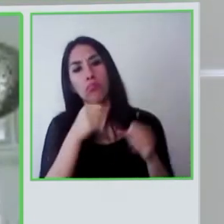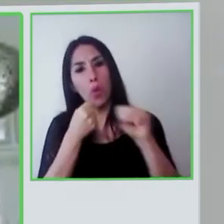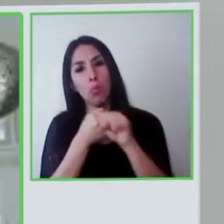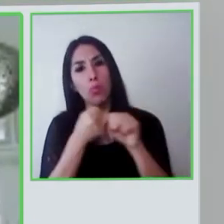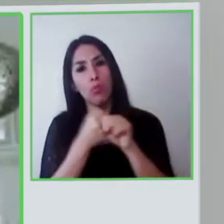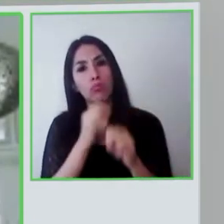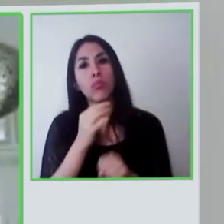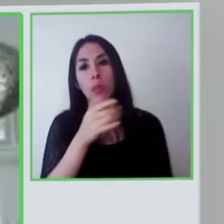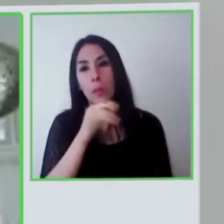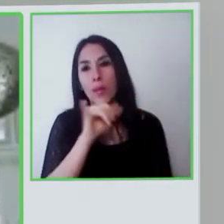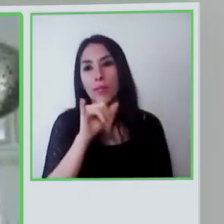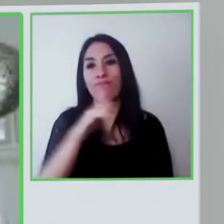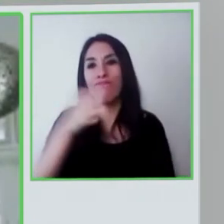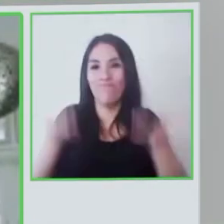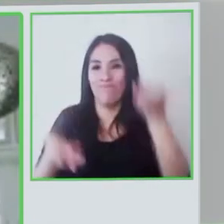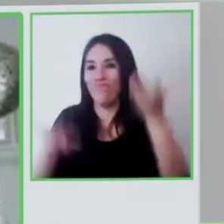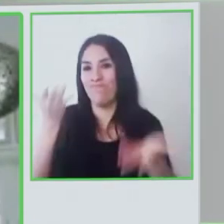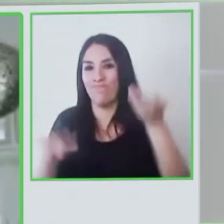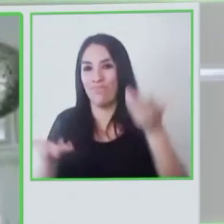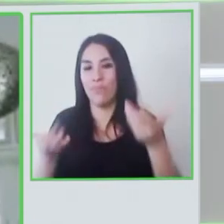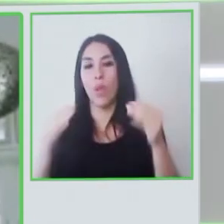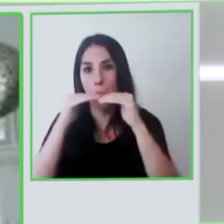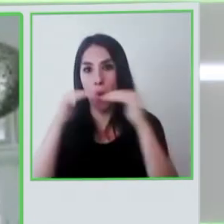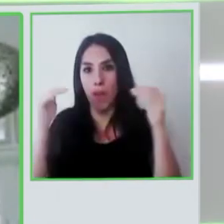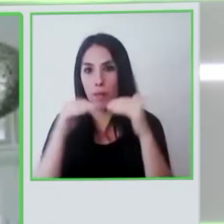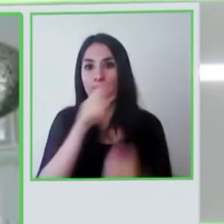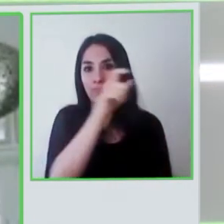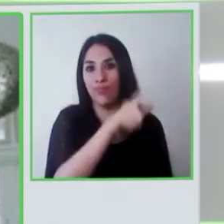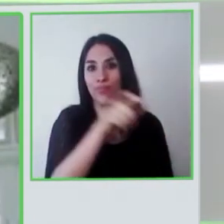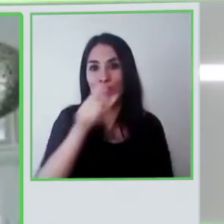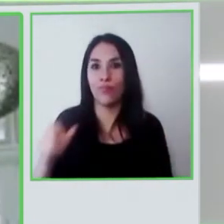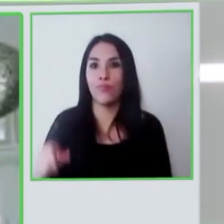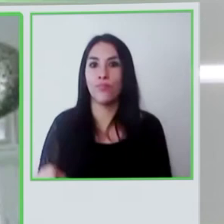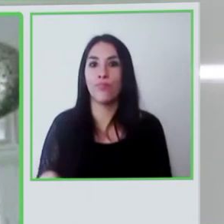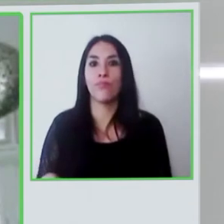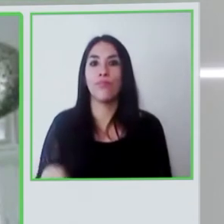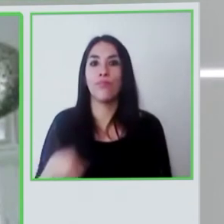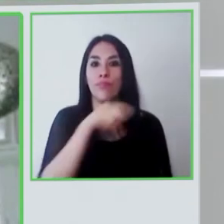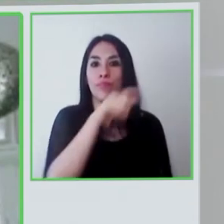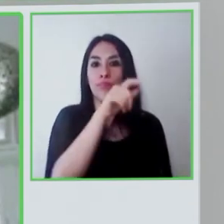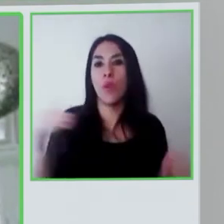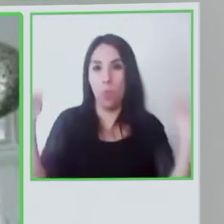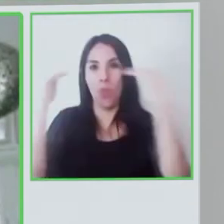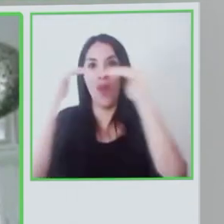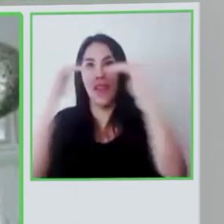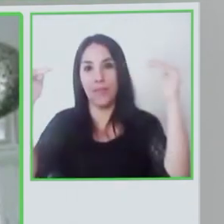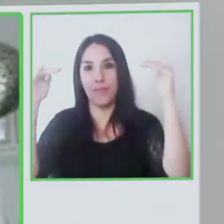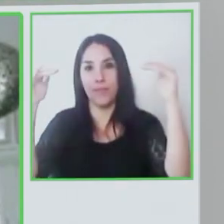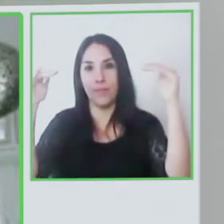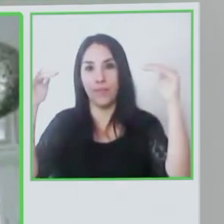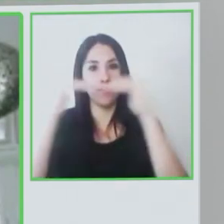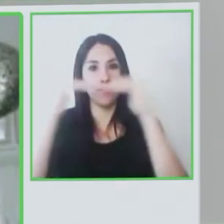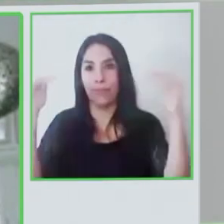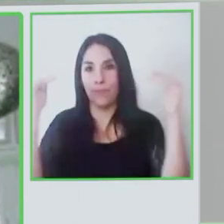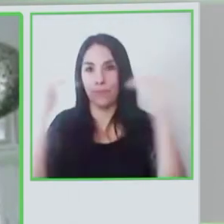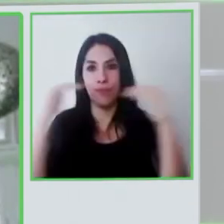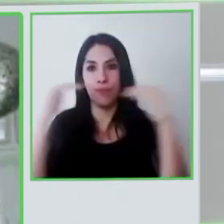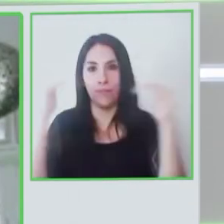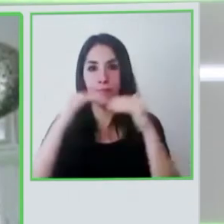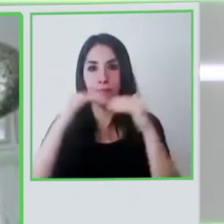de empleados con o sin capacidad discapacidad eso es muy importante parte de lo que nosotros hacemos